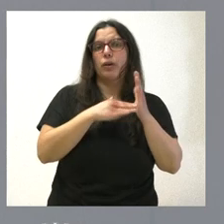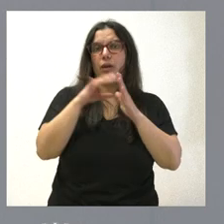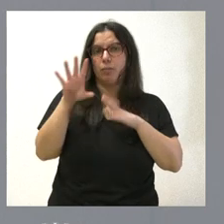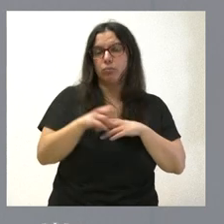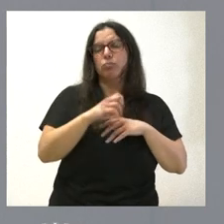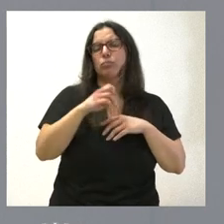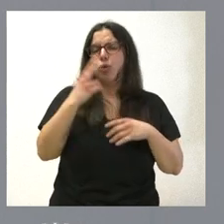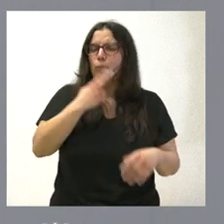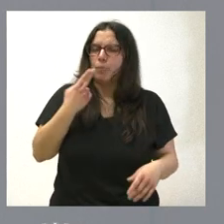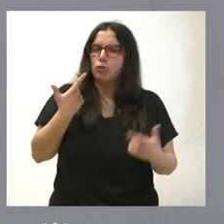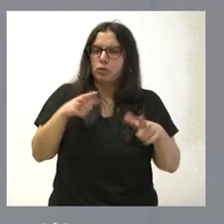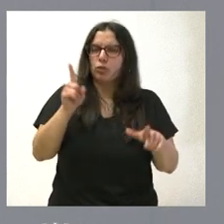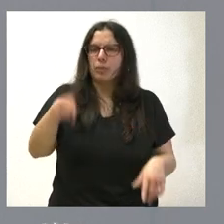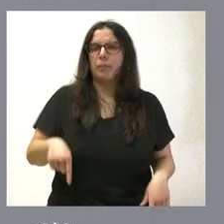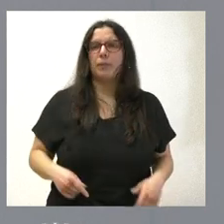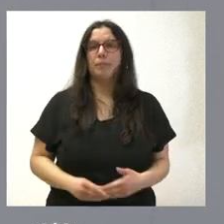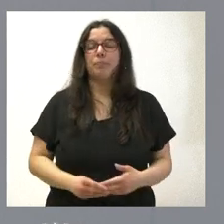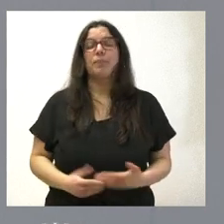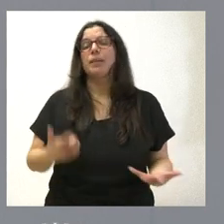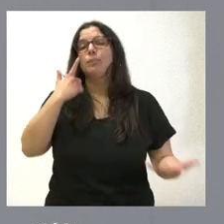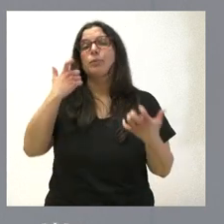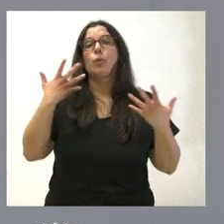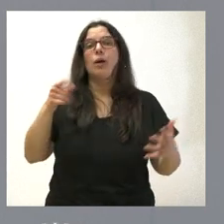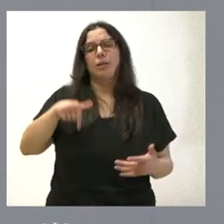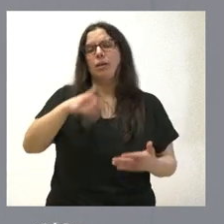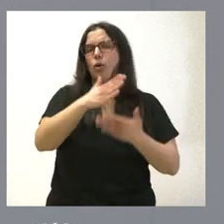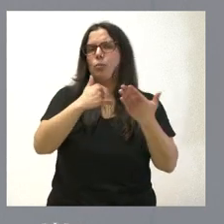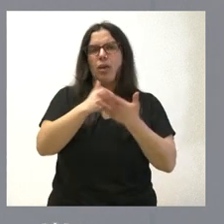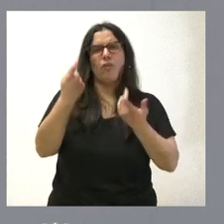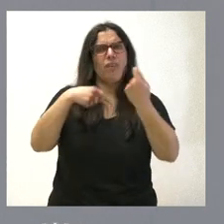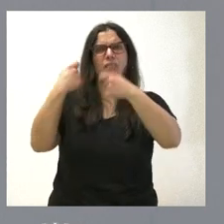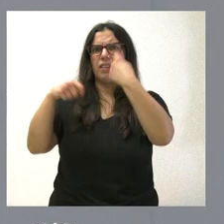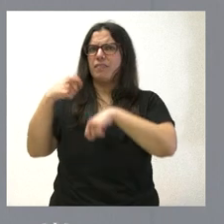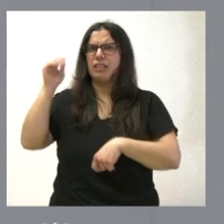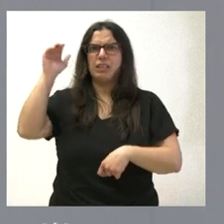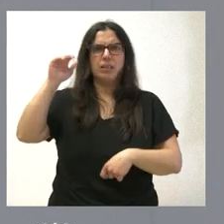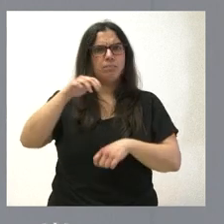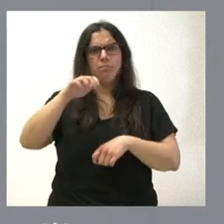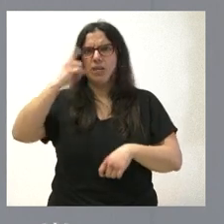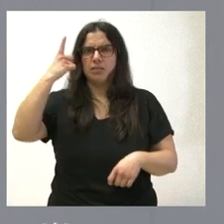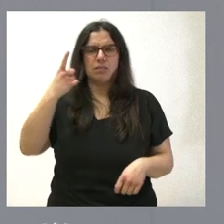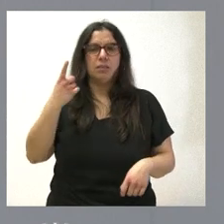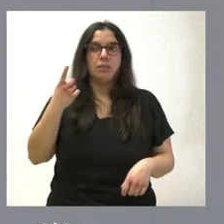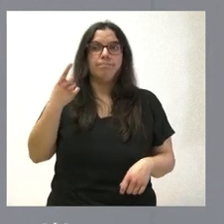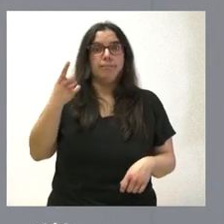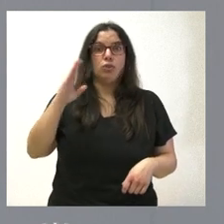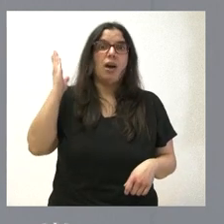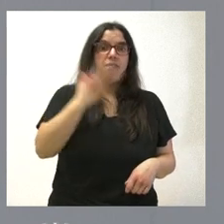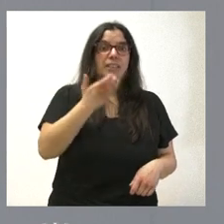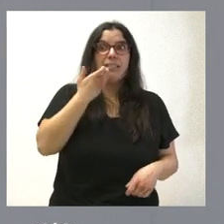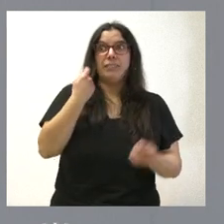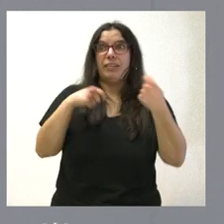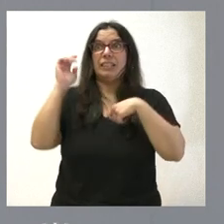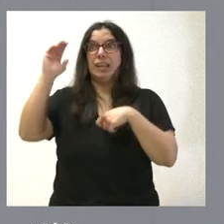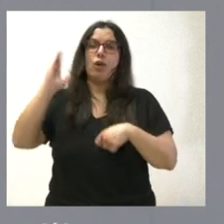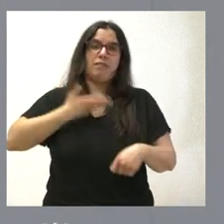ese sector productivo lo que es muy evidente es que esta es una comunidad exportadora y este impacto es mayor en aquellas comunidades que exportamos